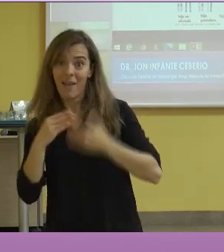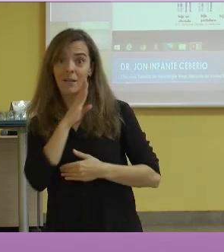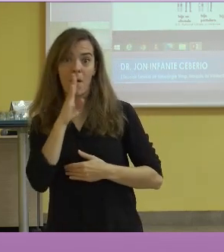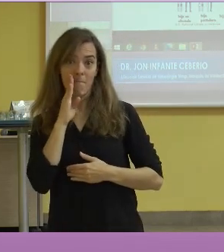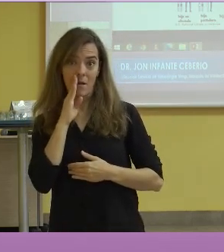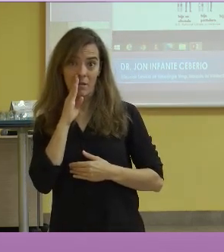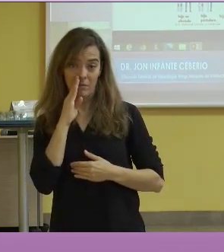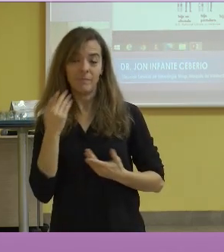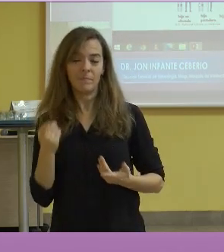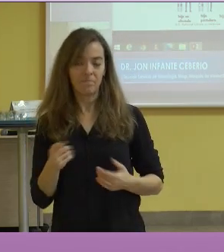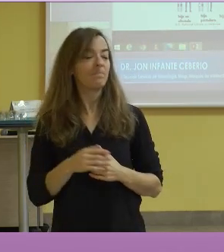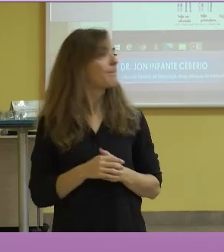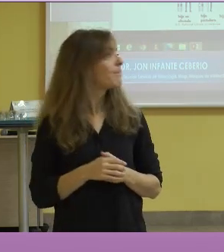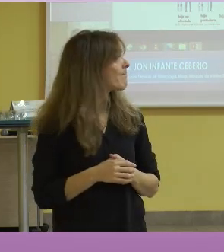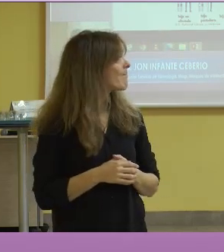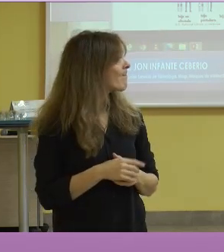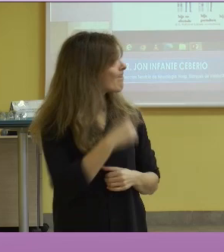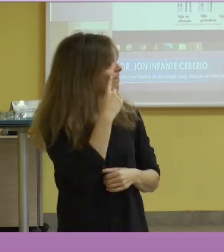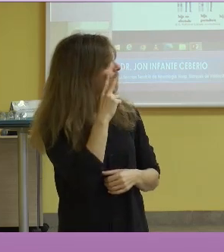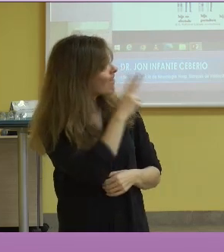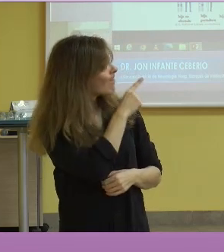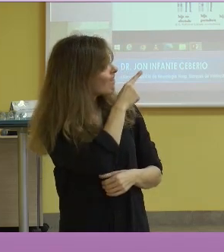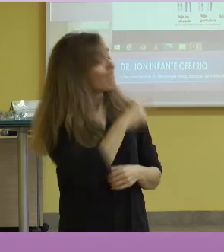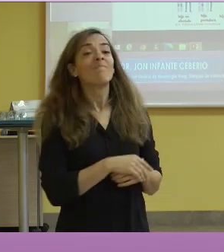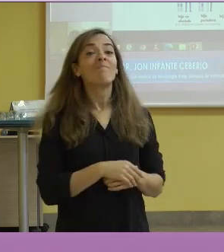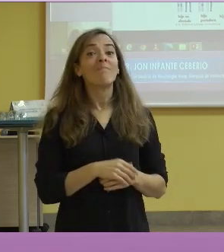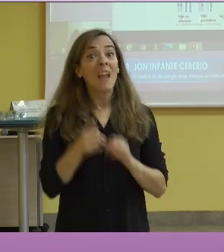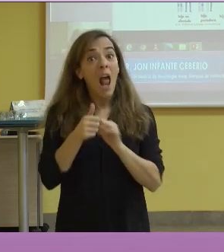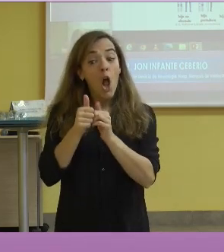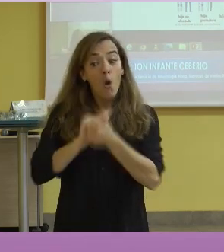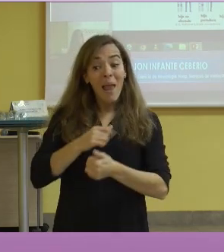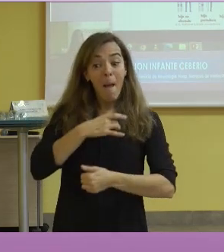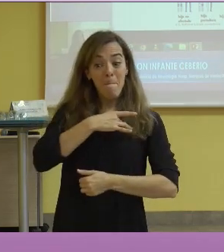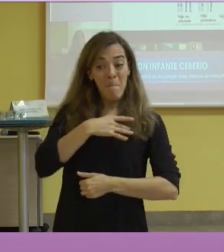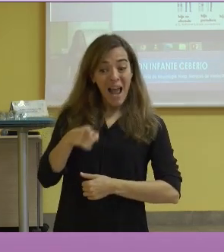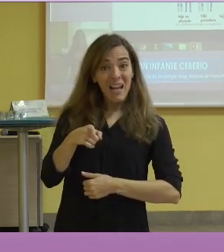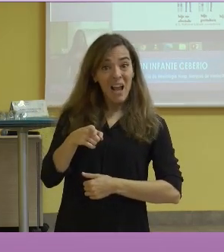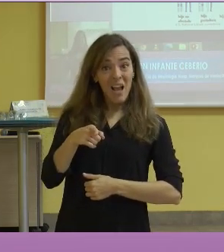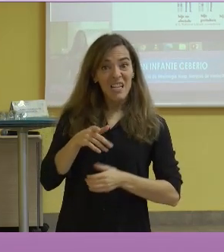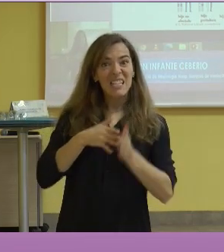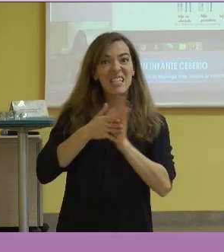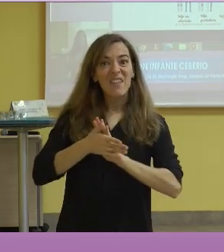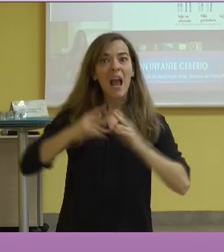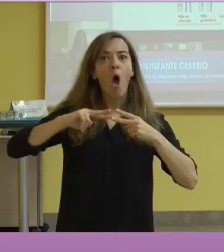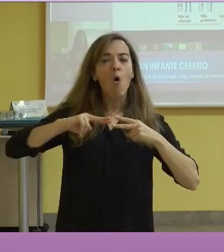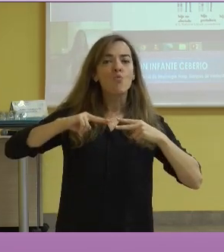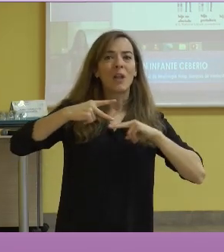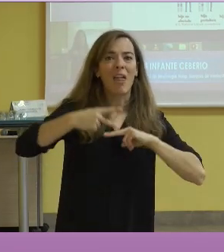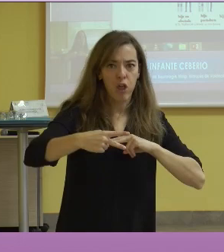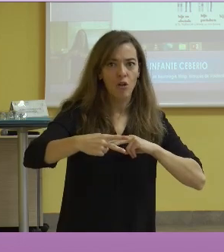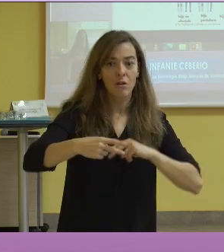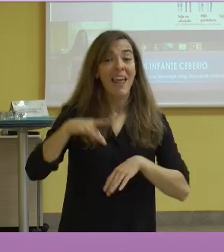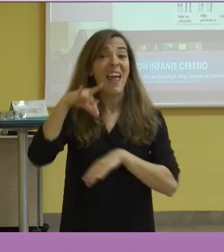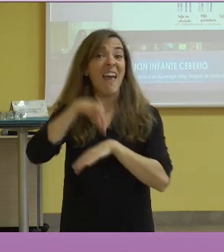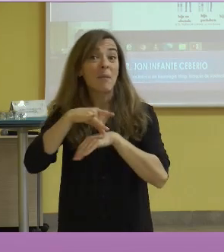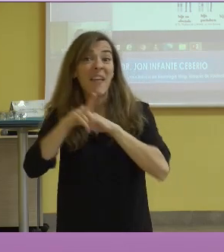¿vale? En esta figura, las copias blancas representan las copias mutadas, ¿vale? En una enfermedad recesiva,